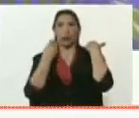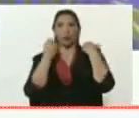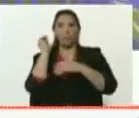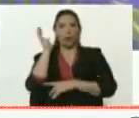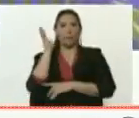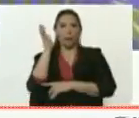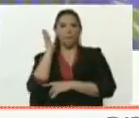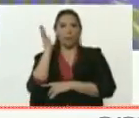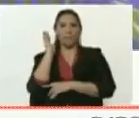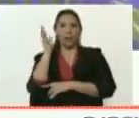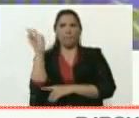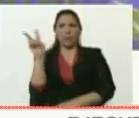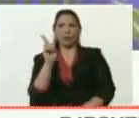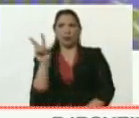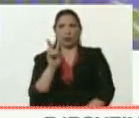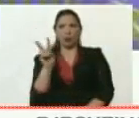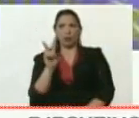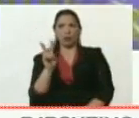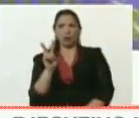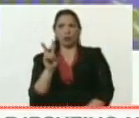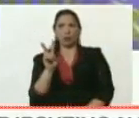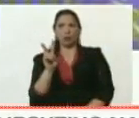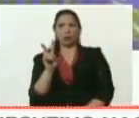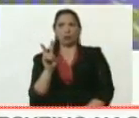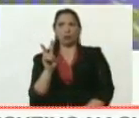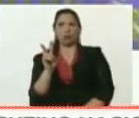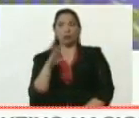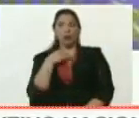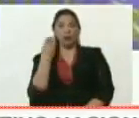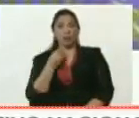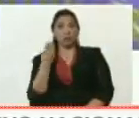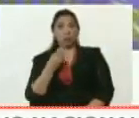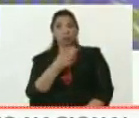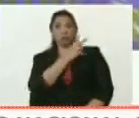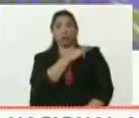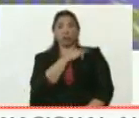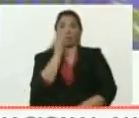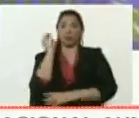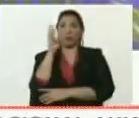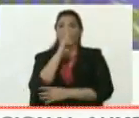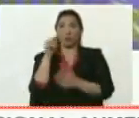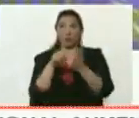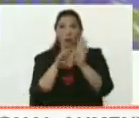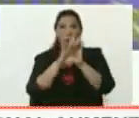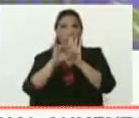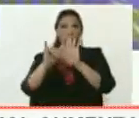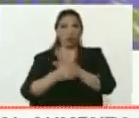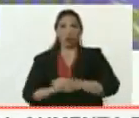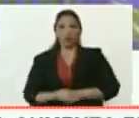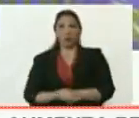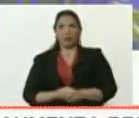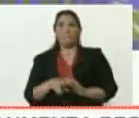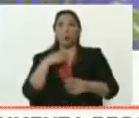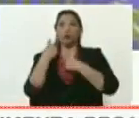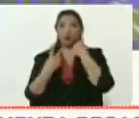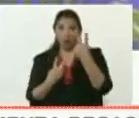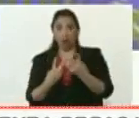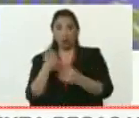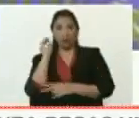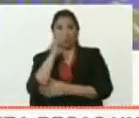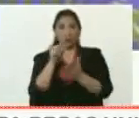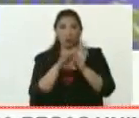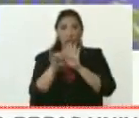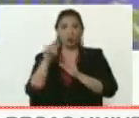venezolano. La representación de la juventud en la Asamblea Nacional Constituyente. Allí donde el